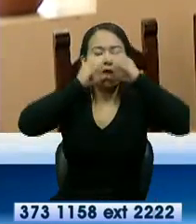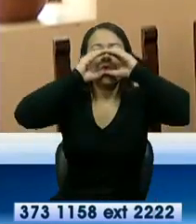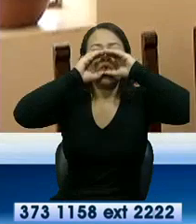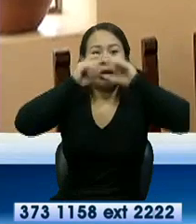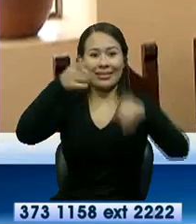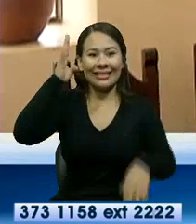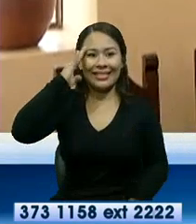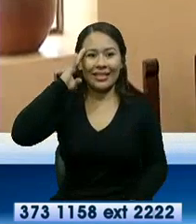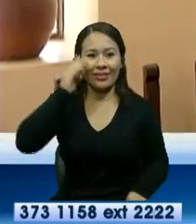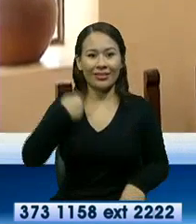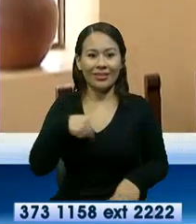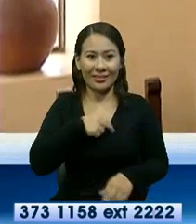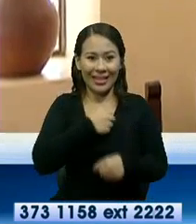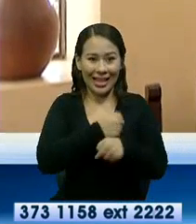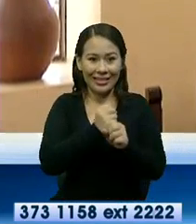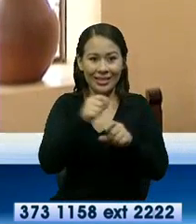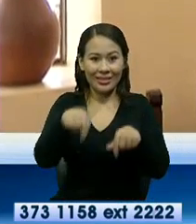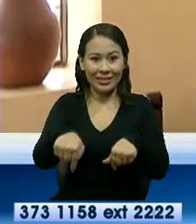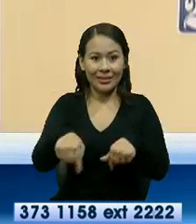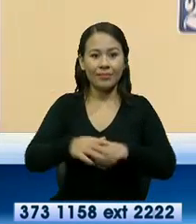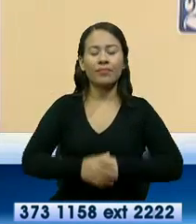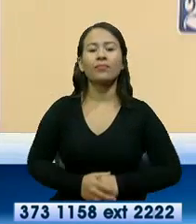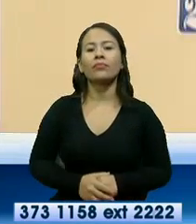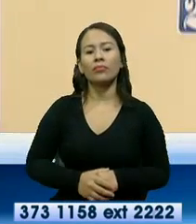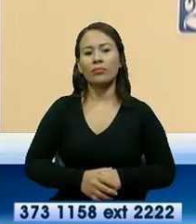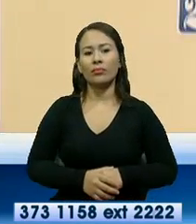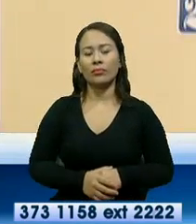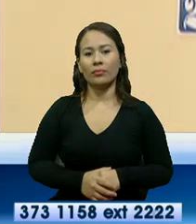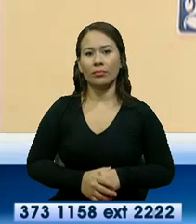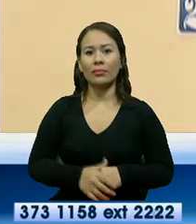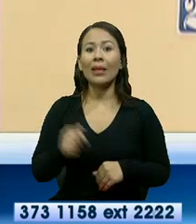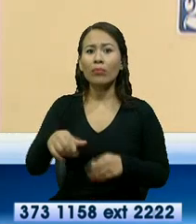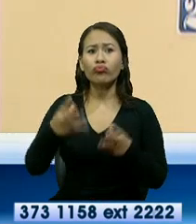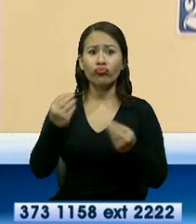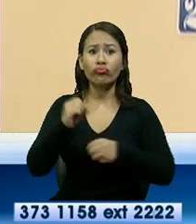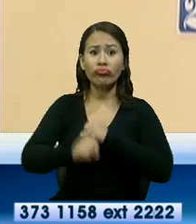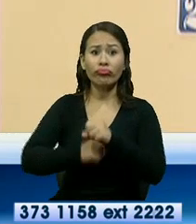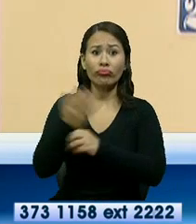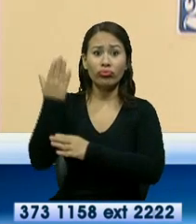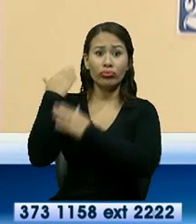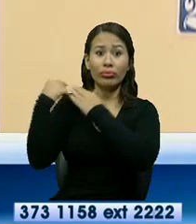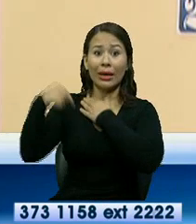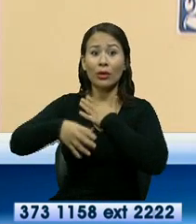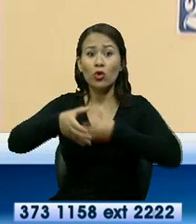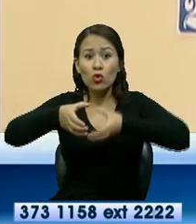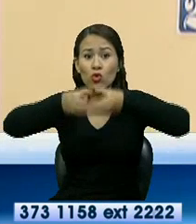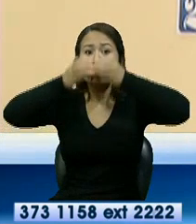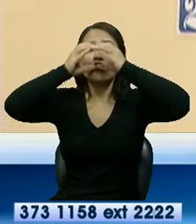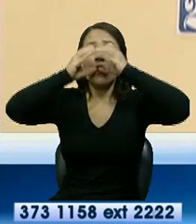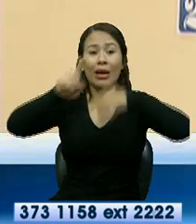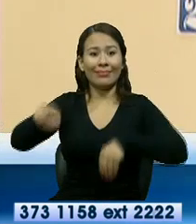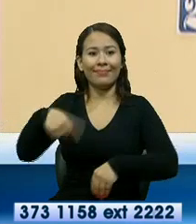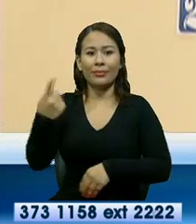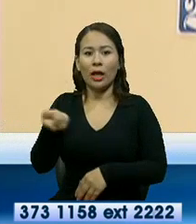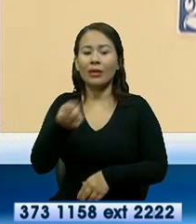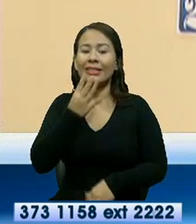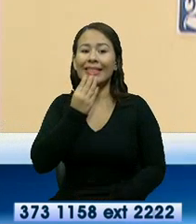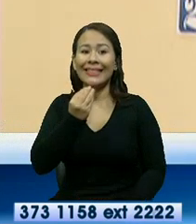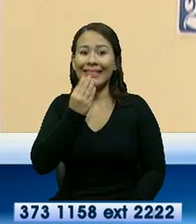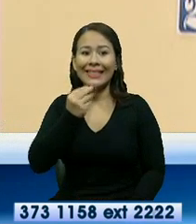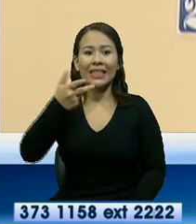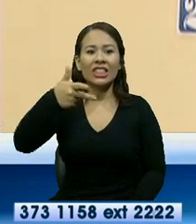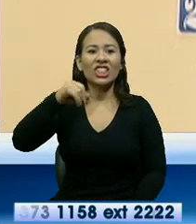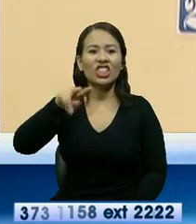sabe desde desde muchos años atrás se la consumía El Seco de chivo igual tiene